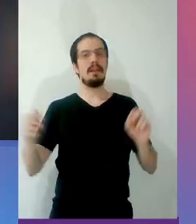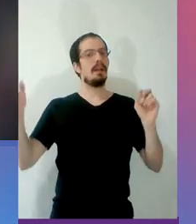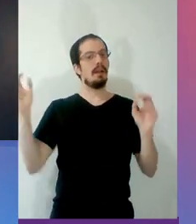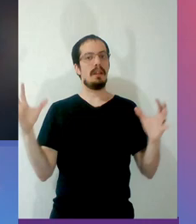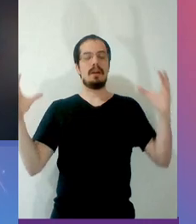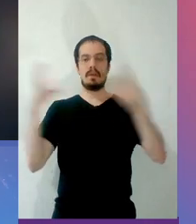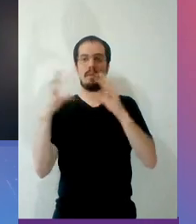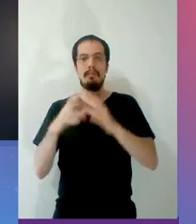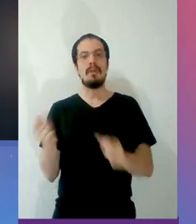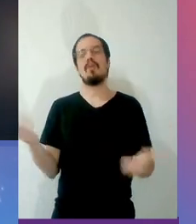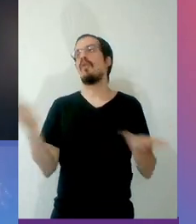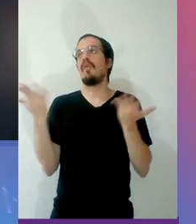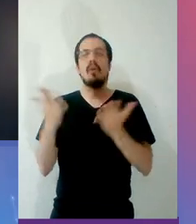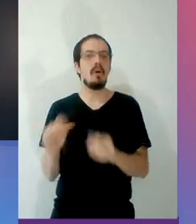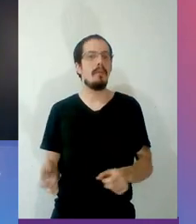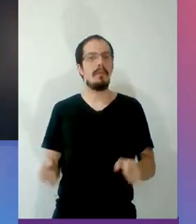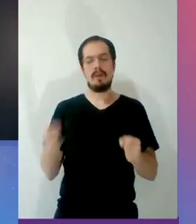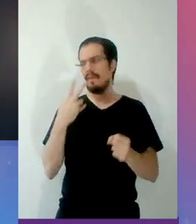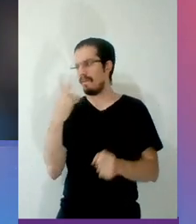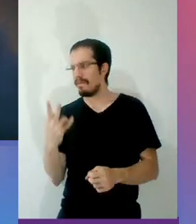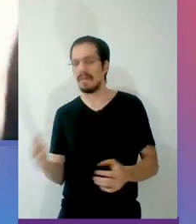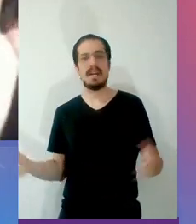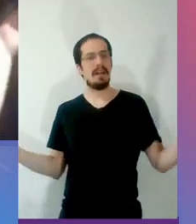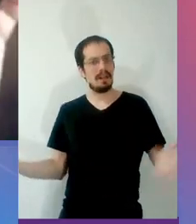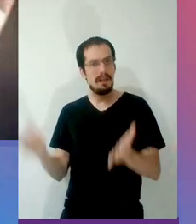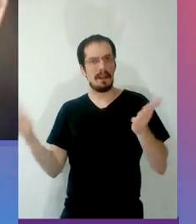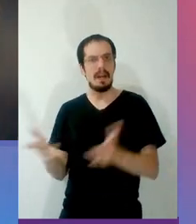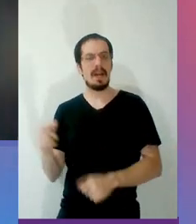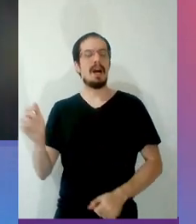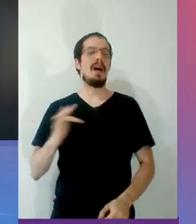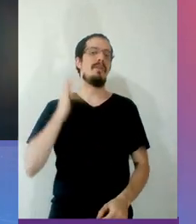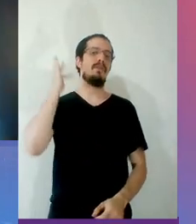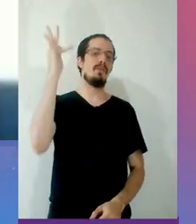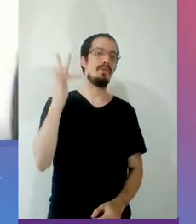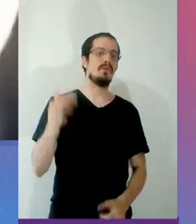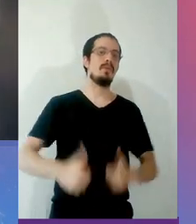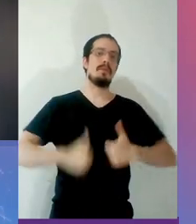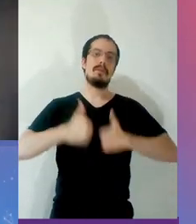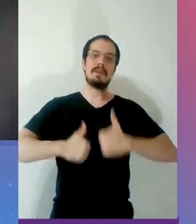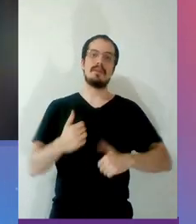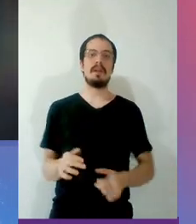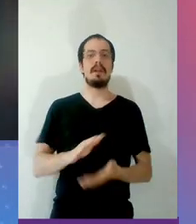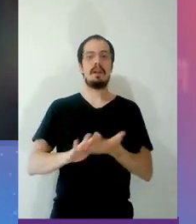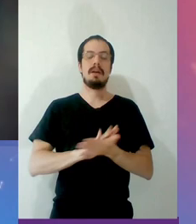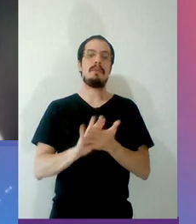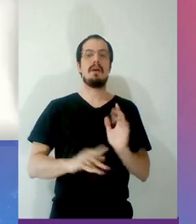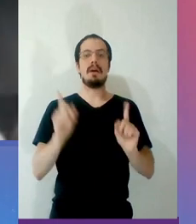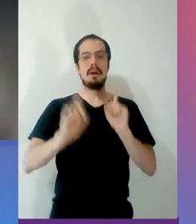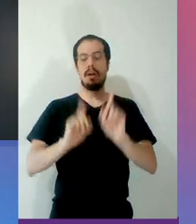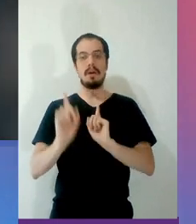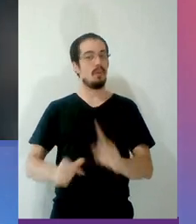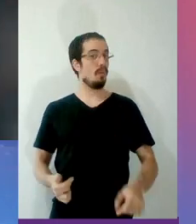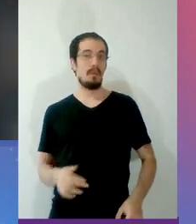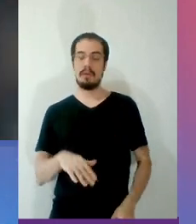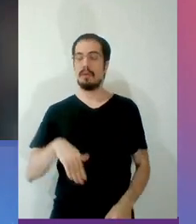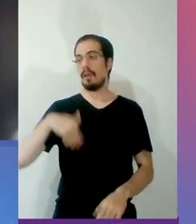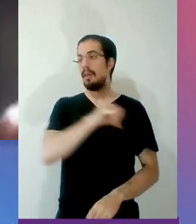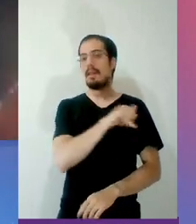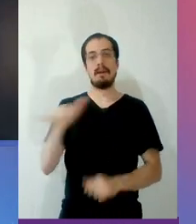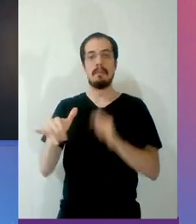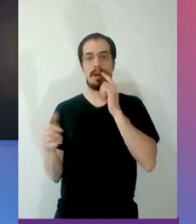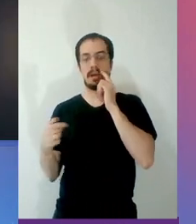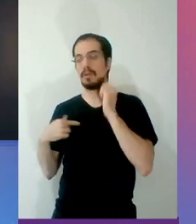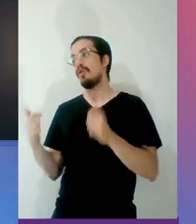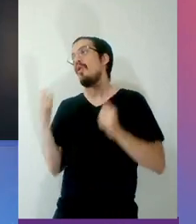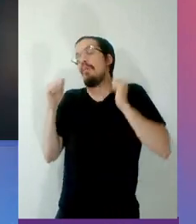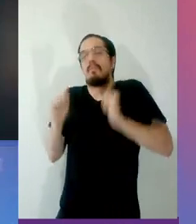los futuros profesionales. Porque cuando uno ya salió de la universidad, es como que ya estoy listo. Entonces, en el fondo, si quiero, puedo estudiar otra cosa. Pero como